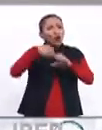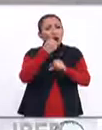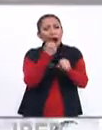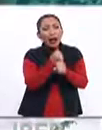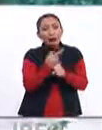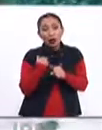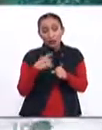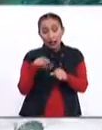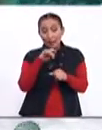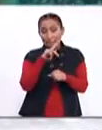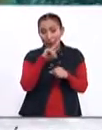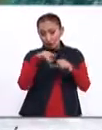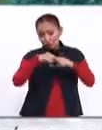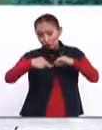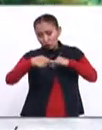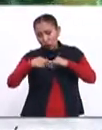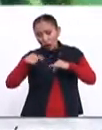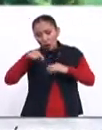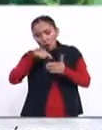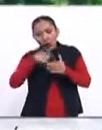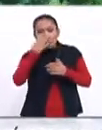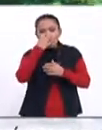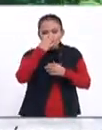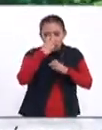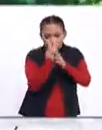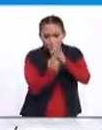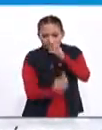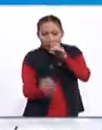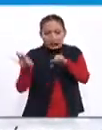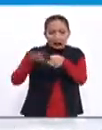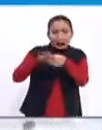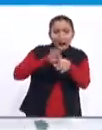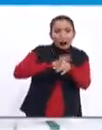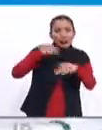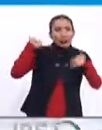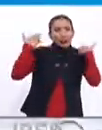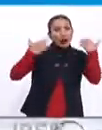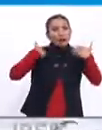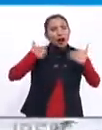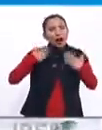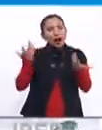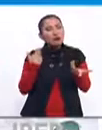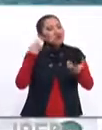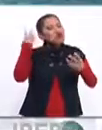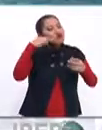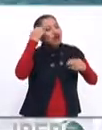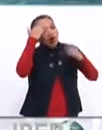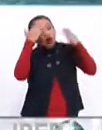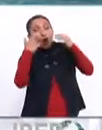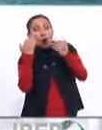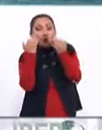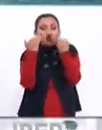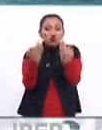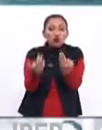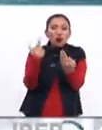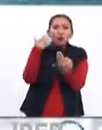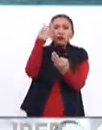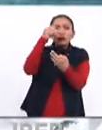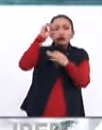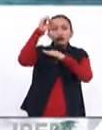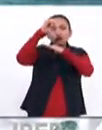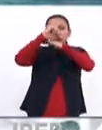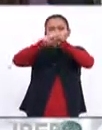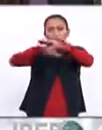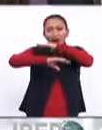año. En la península se encuentran puntos para buceo y en sus cercanías se puede disfrutar de un safari o simplemente ser testigo de una